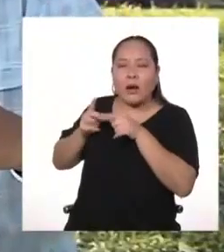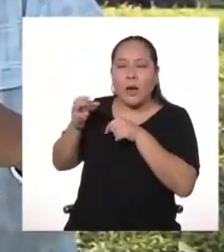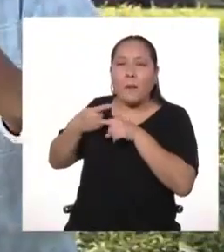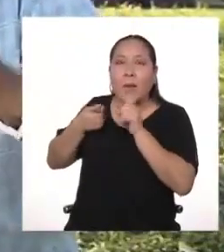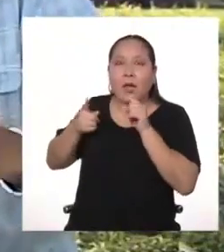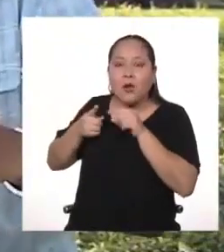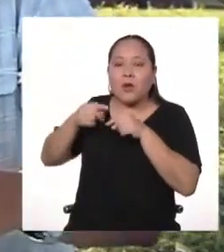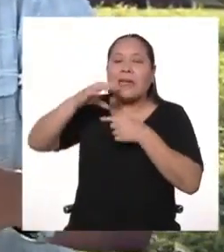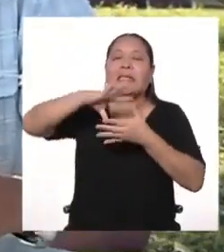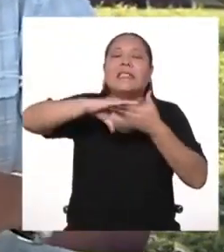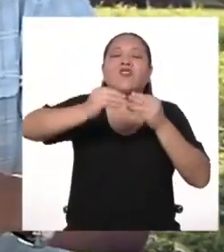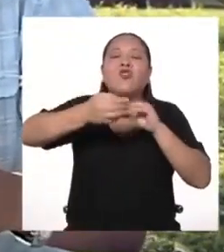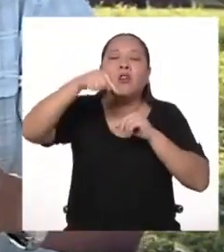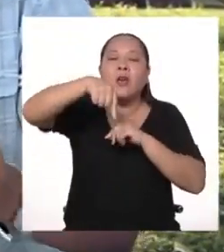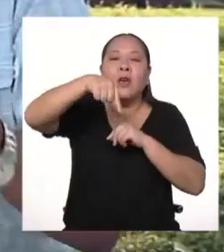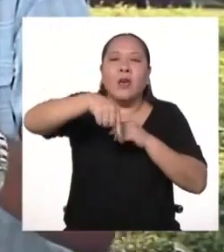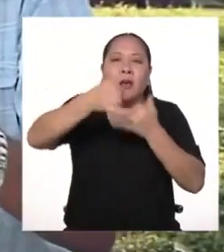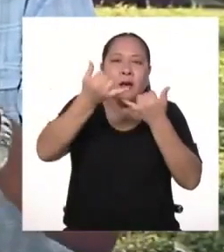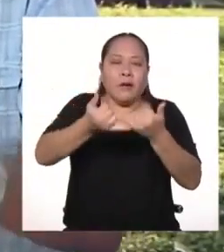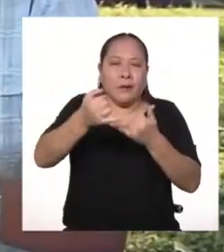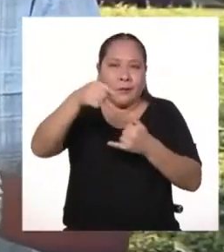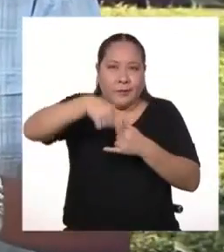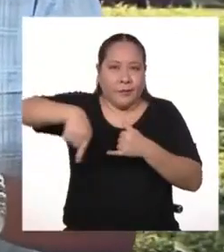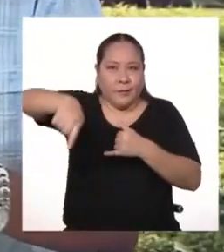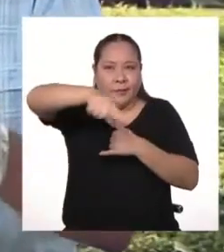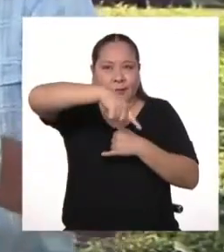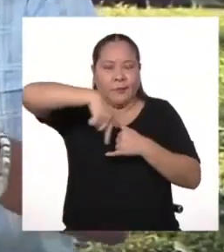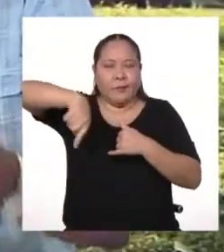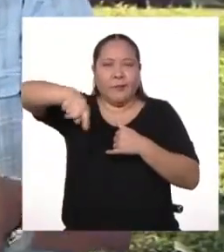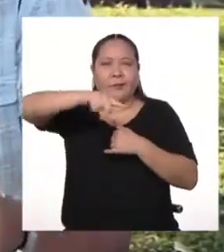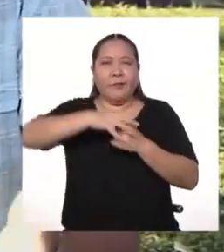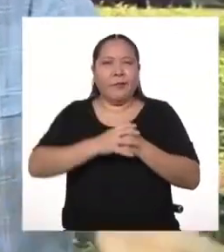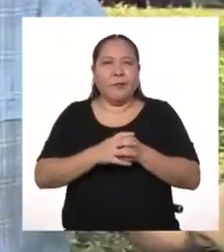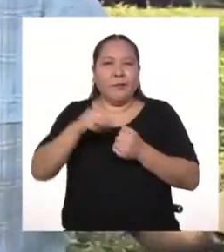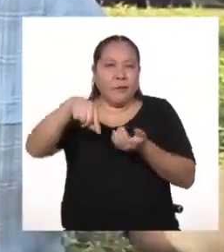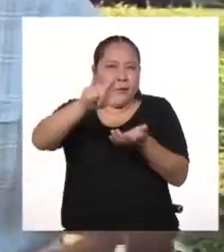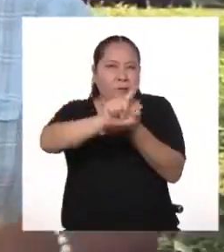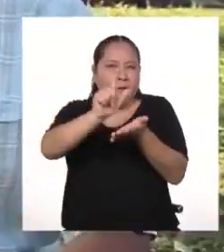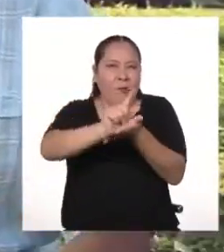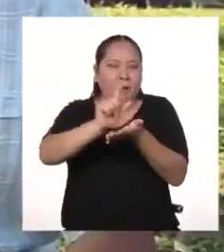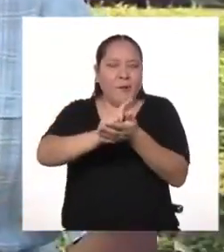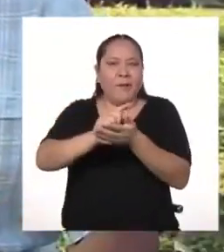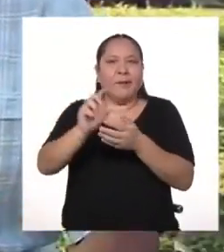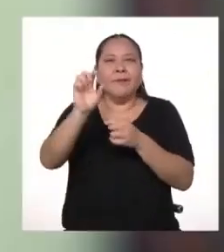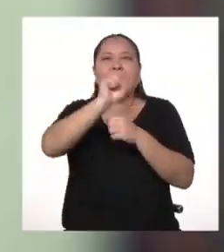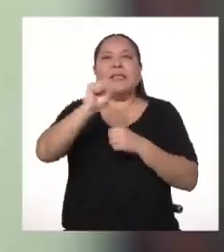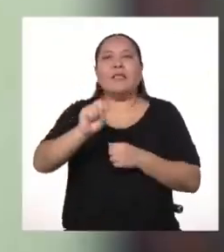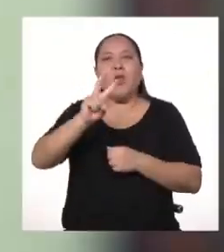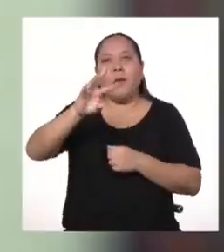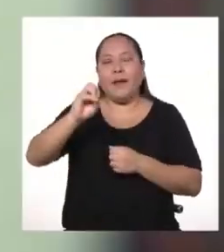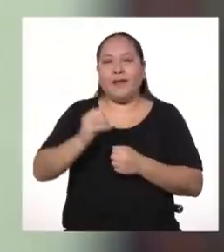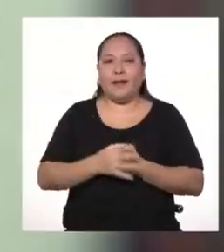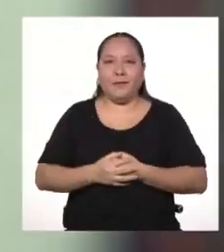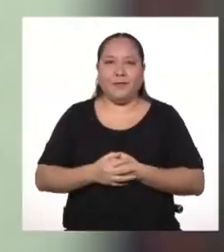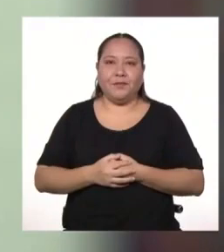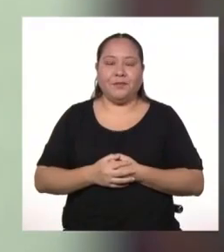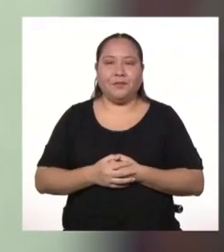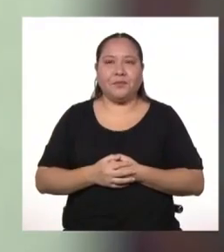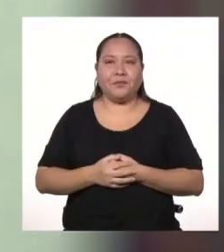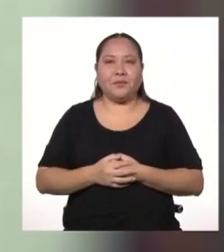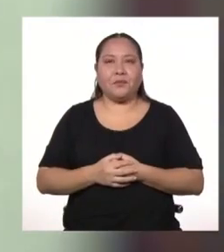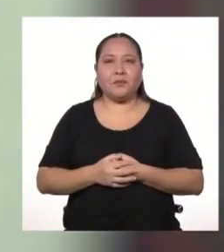narrar dilemas y conflictos que lo atormentaban a él allí, en la Lima de inicios del siglo XX, ¿no?